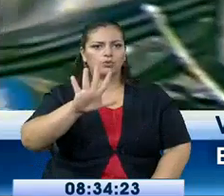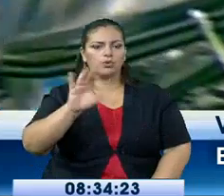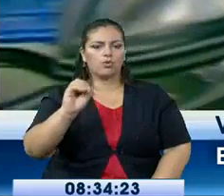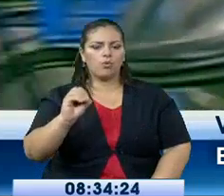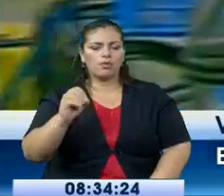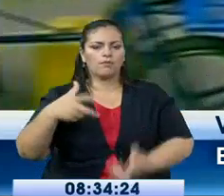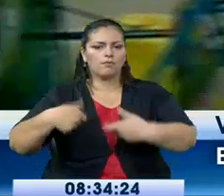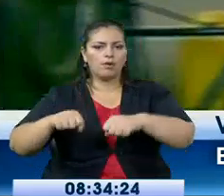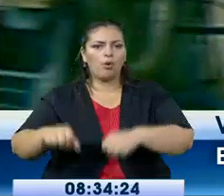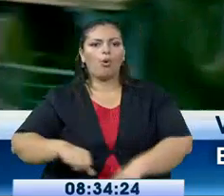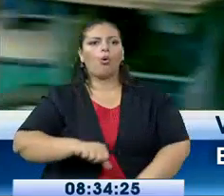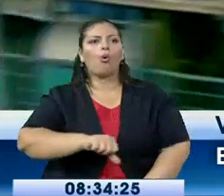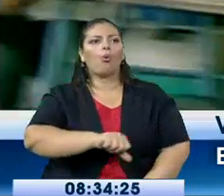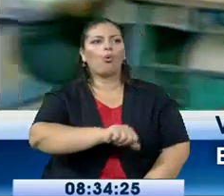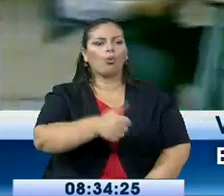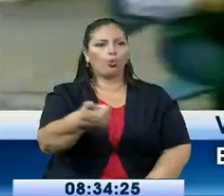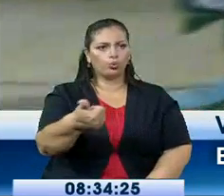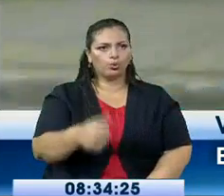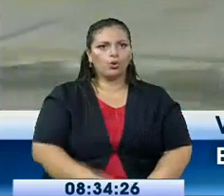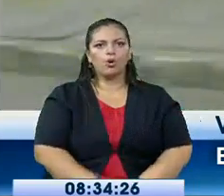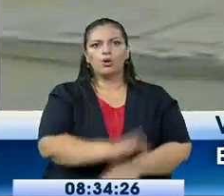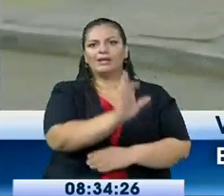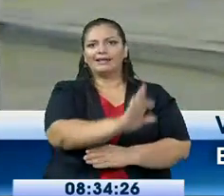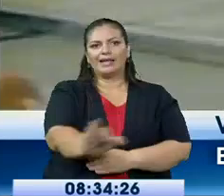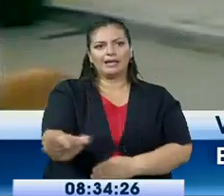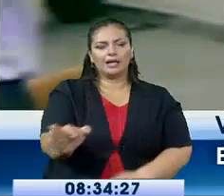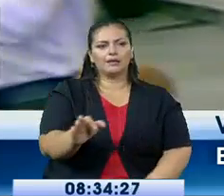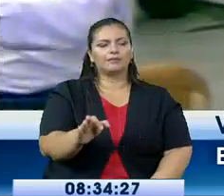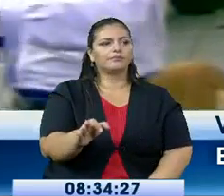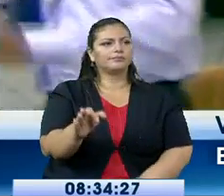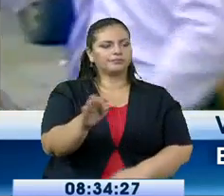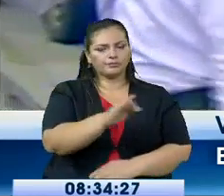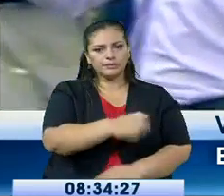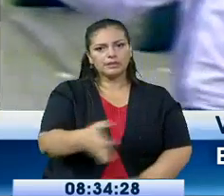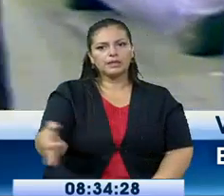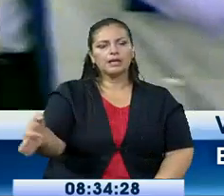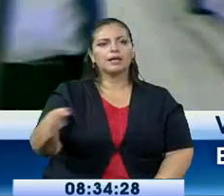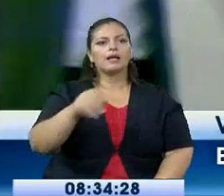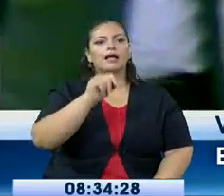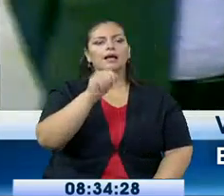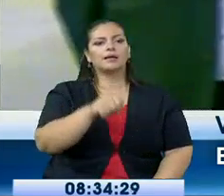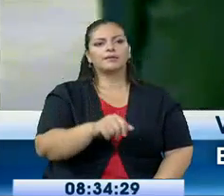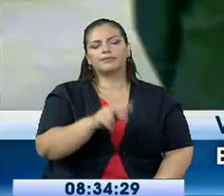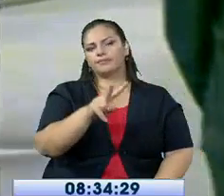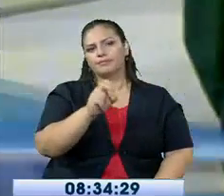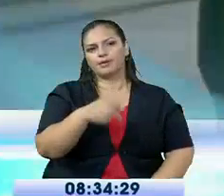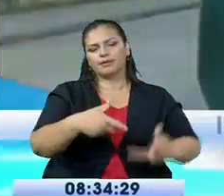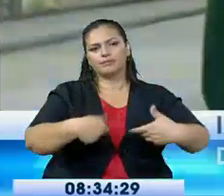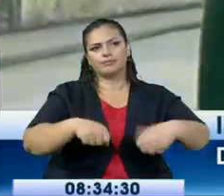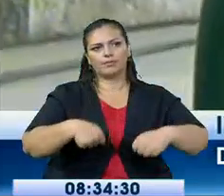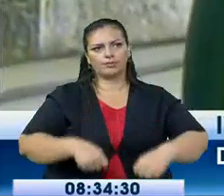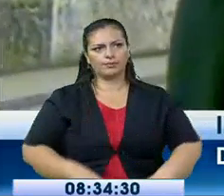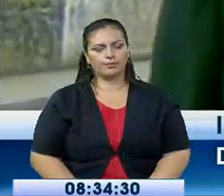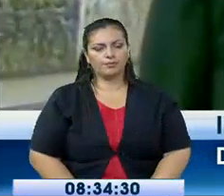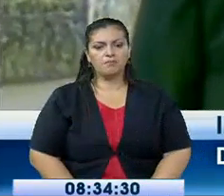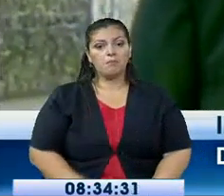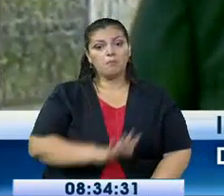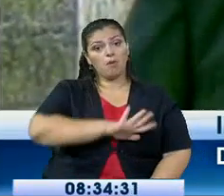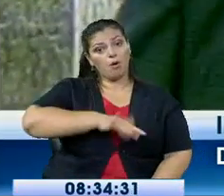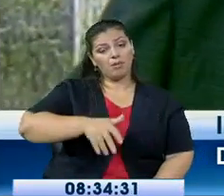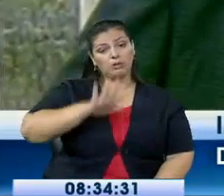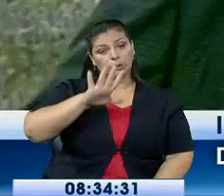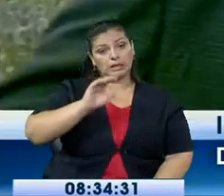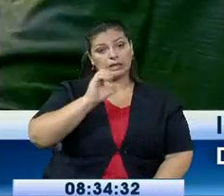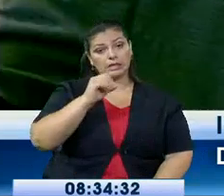20 en Tenguel. Aproximadamente 500 que se quedan fuera. Así es, alrededor de 300 a 500 quedarán fuera, porque son las